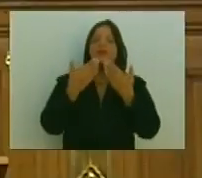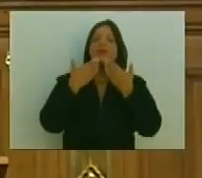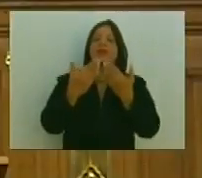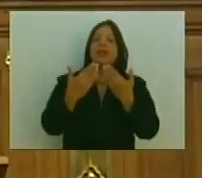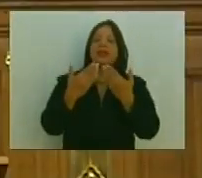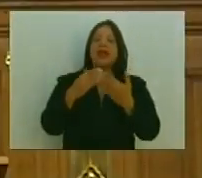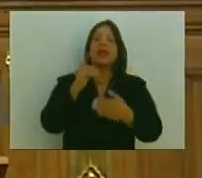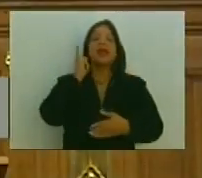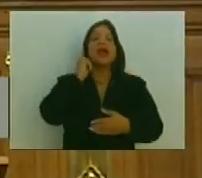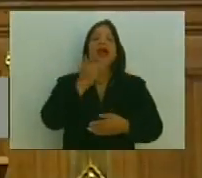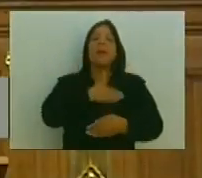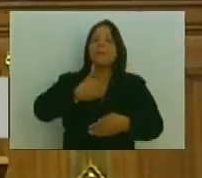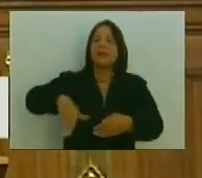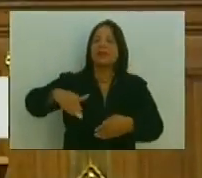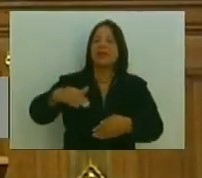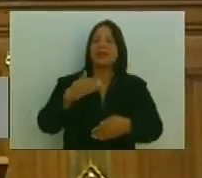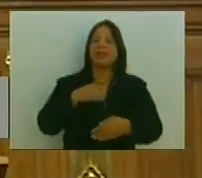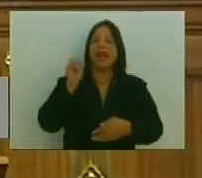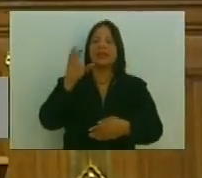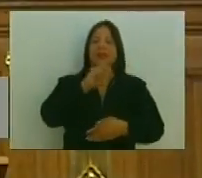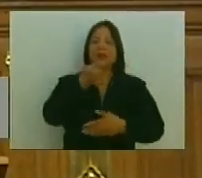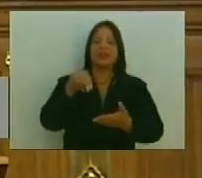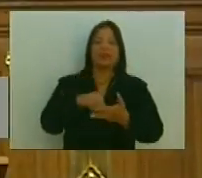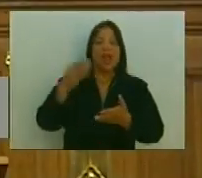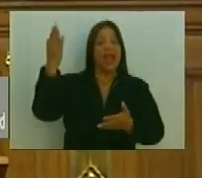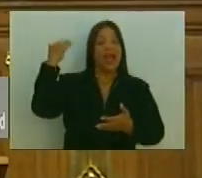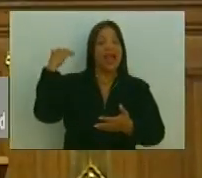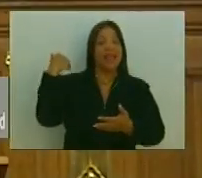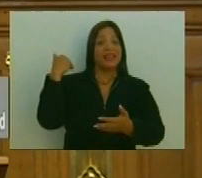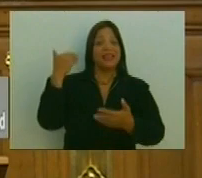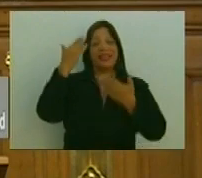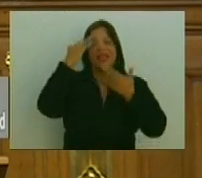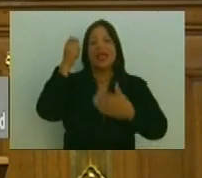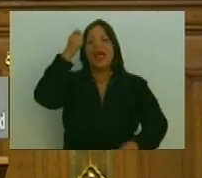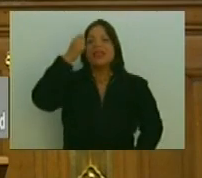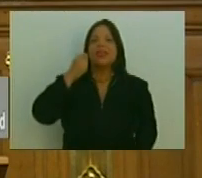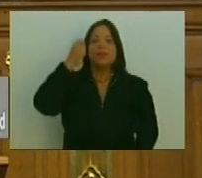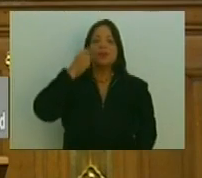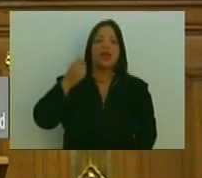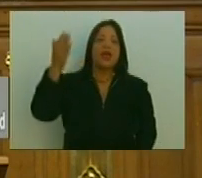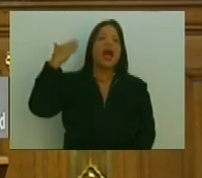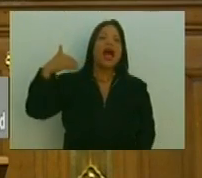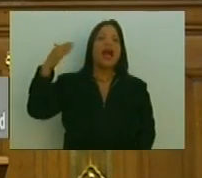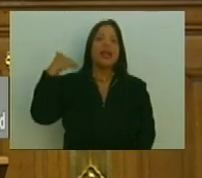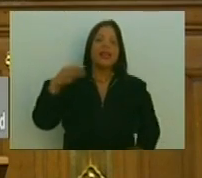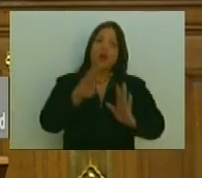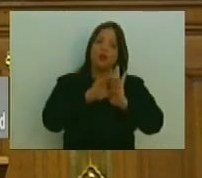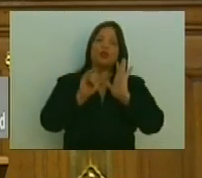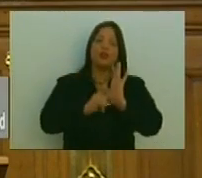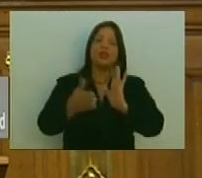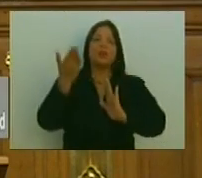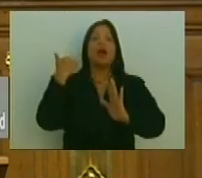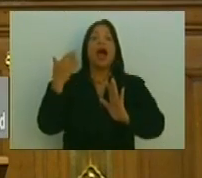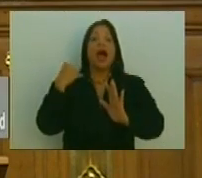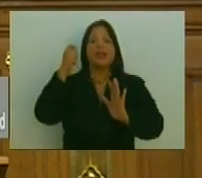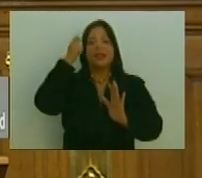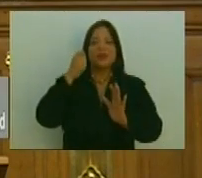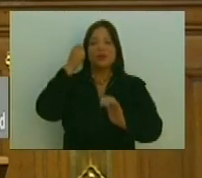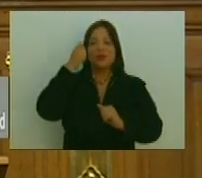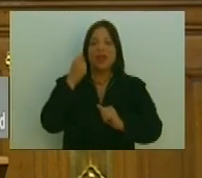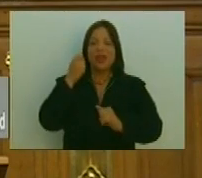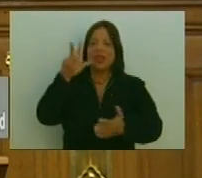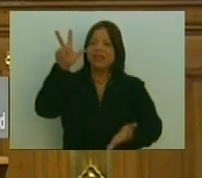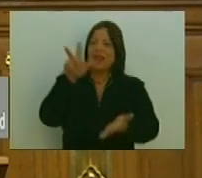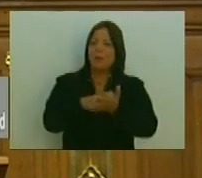Cilia Flores, ¿verdad?, presidenta de la Asamblea Nacional, gracias a los diputados aquí, bueno, algunos constituyentes, porque en ese momento eran diputados, se